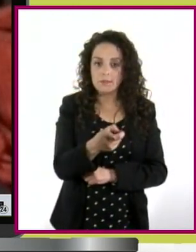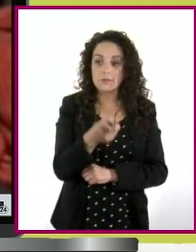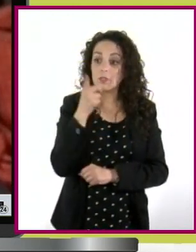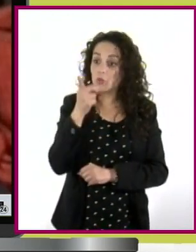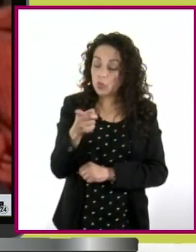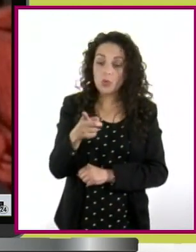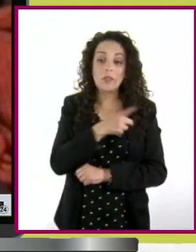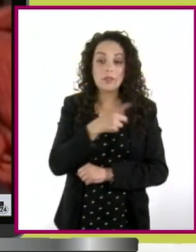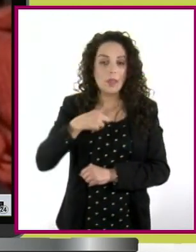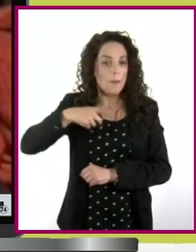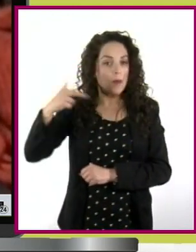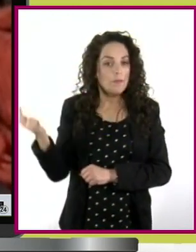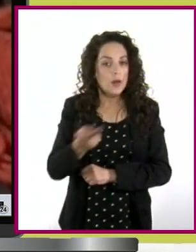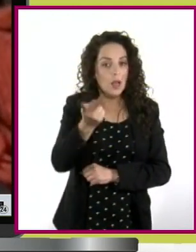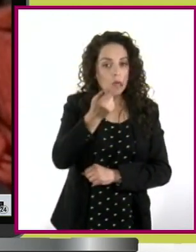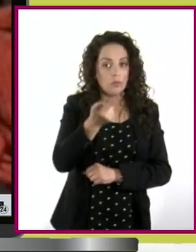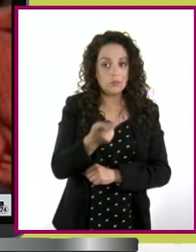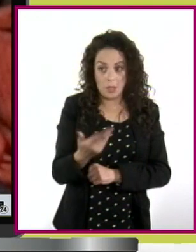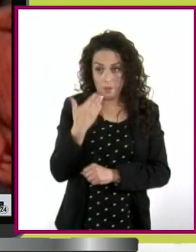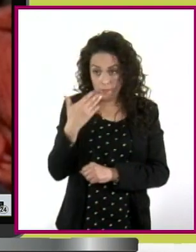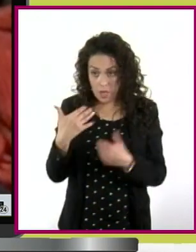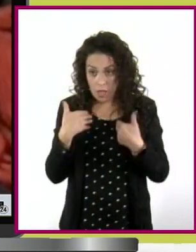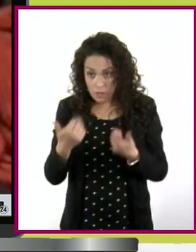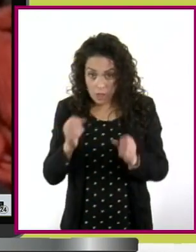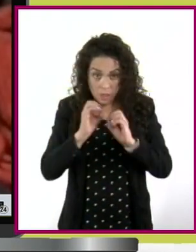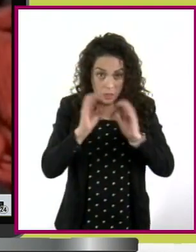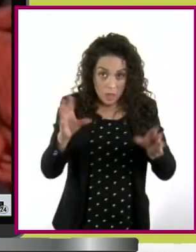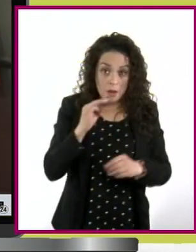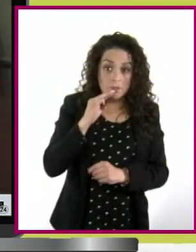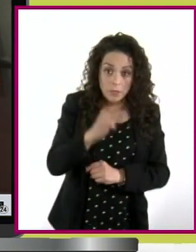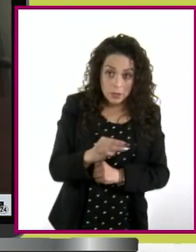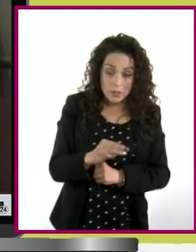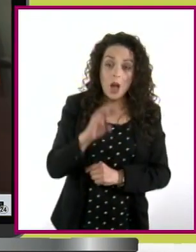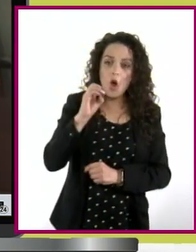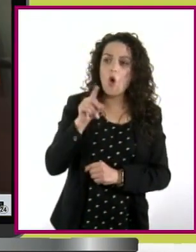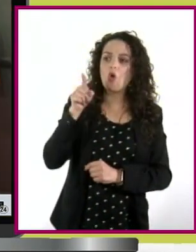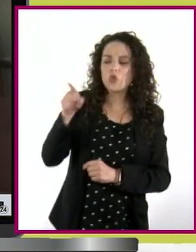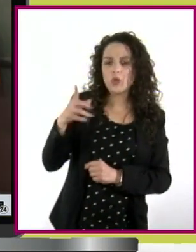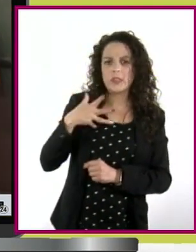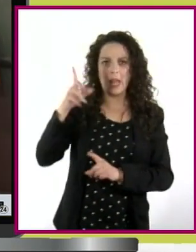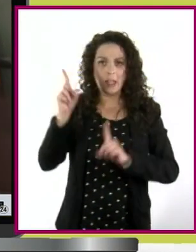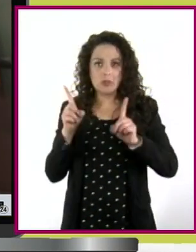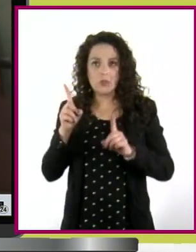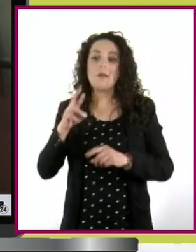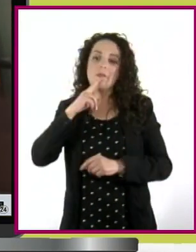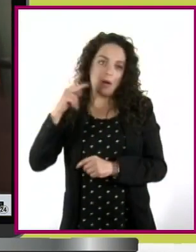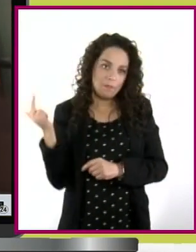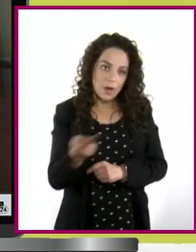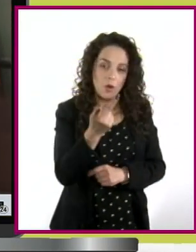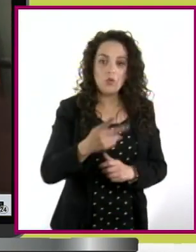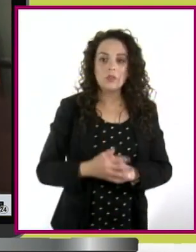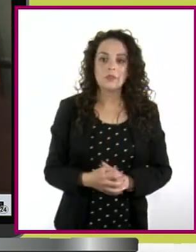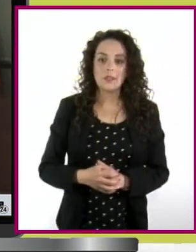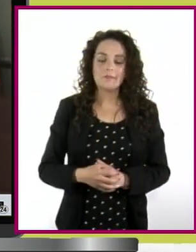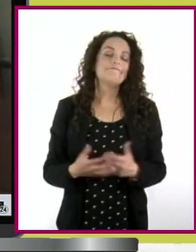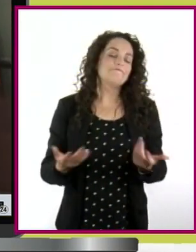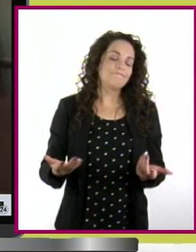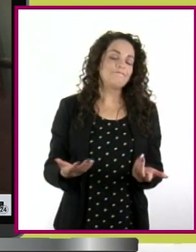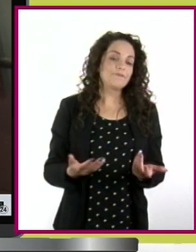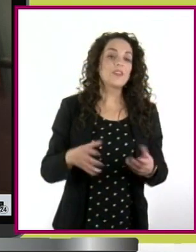preguntas para clarificar el mensaje cuando tienes dudas. Virginia, ¿qué nos recomiendas para mejorar nuestro